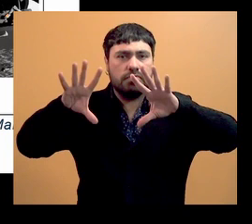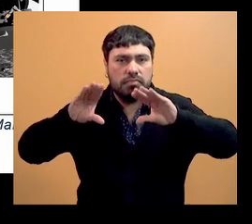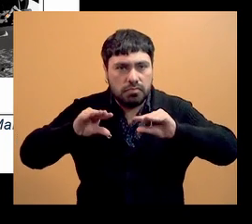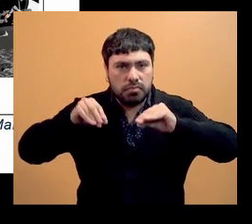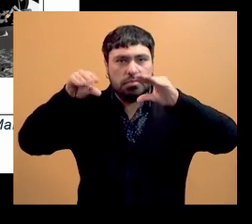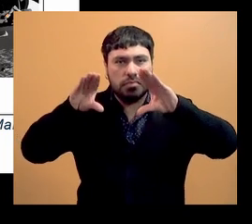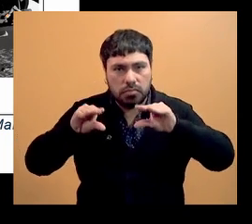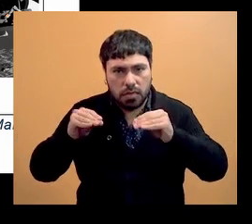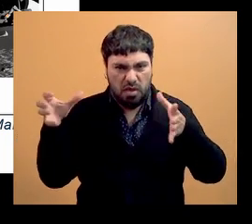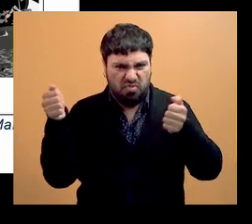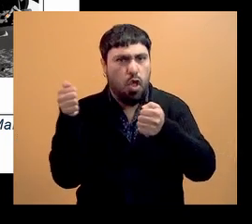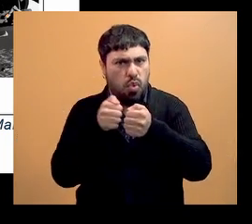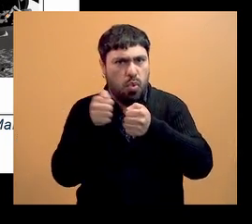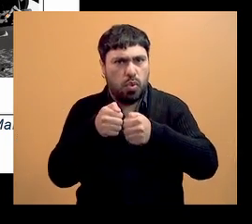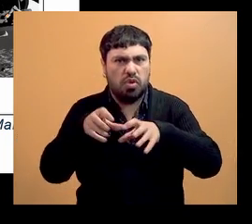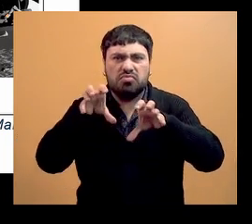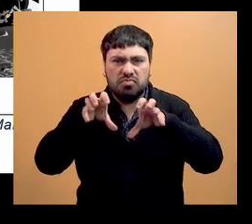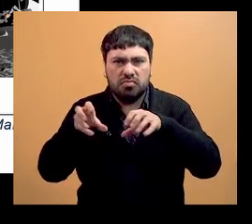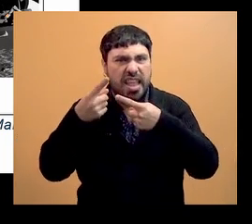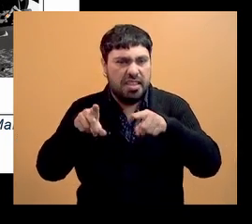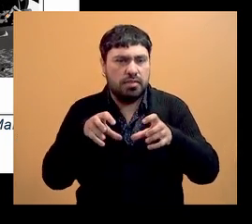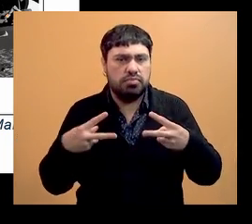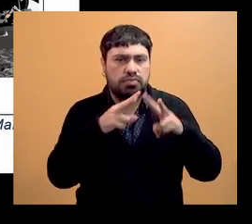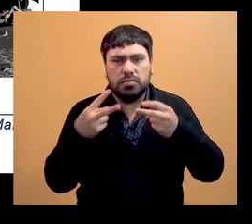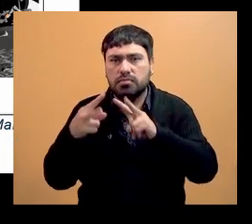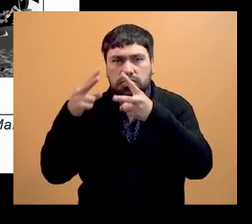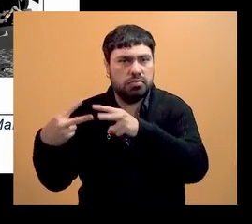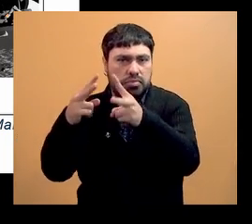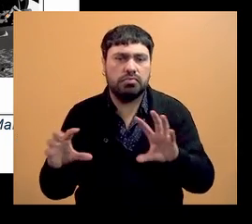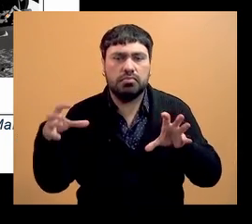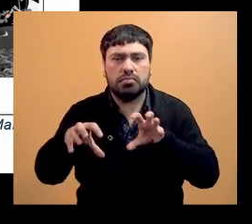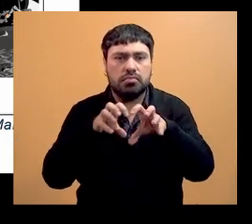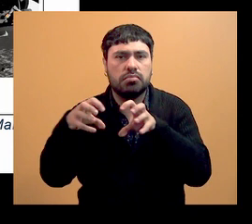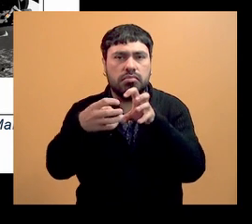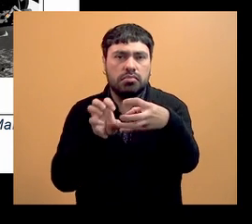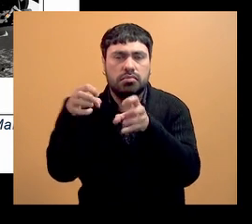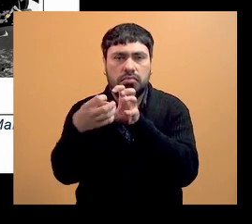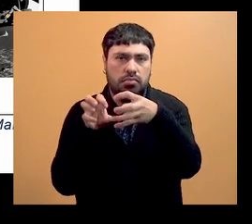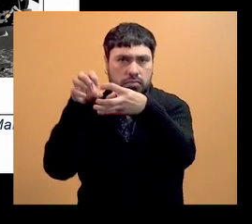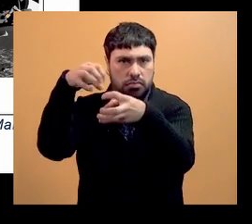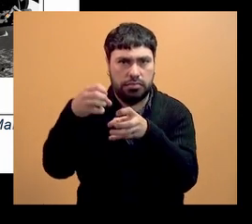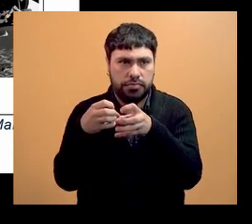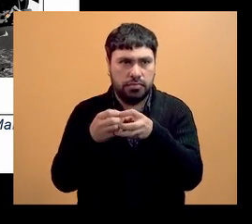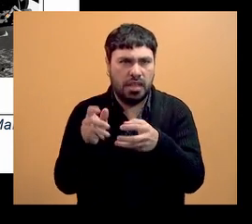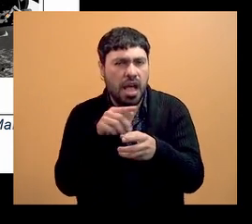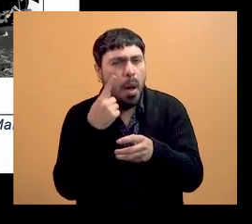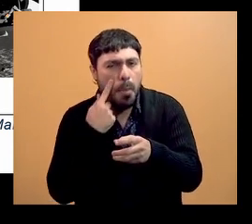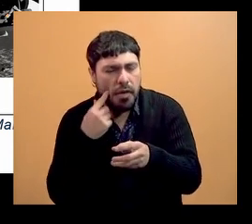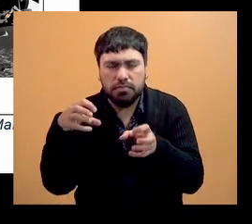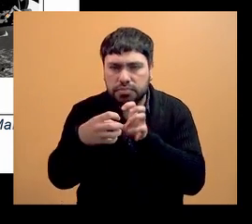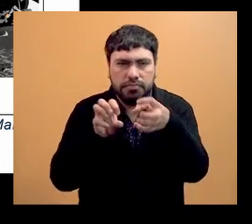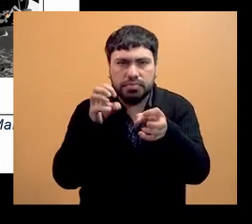obviamente obtienes un volumen mayor una vez está en órbita y se acoplan con otros módulos, etc. Existe al menos una empresa seria